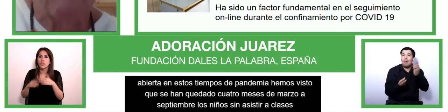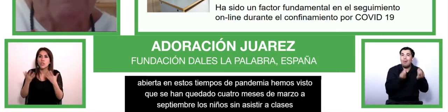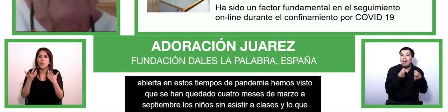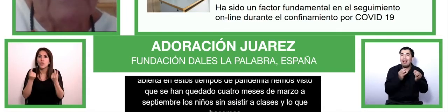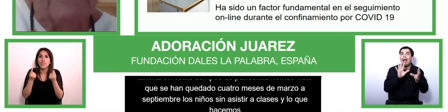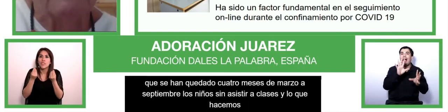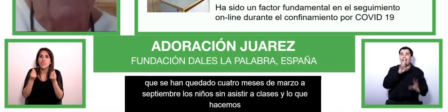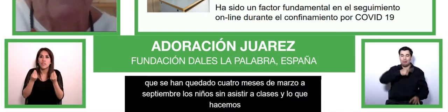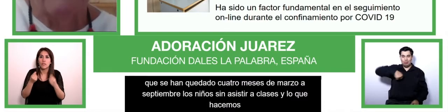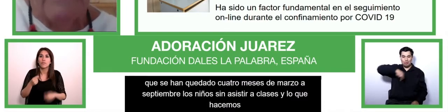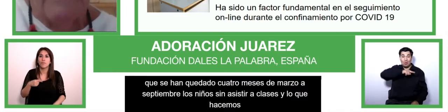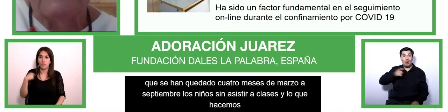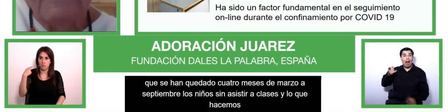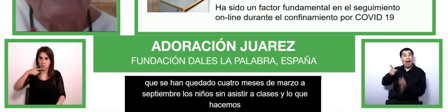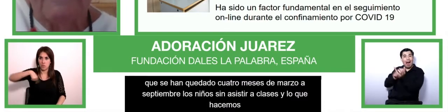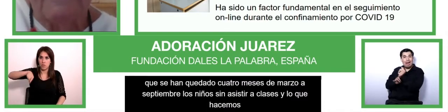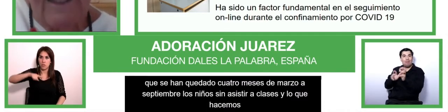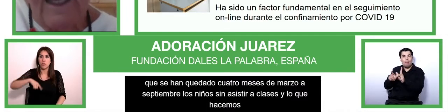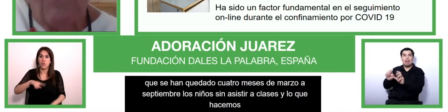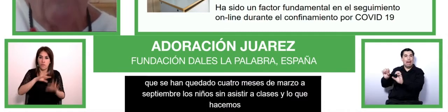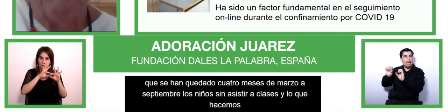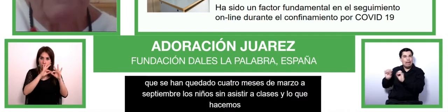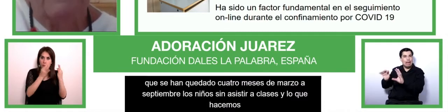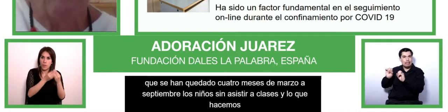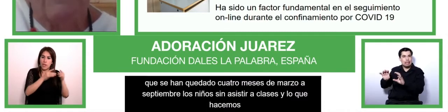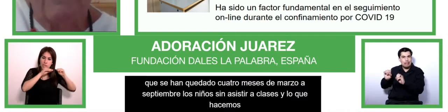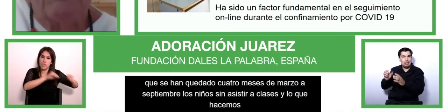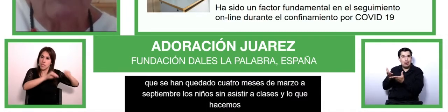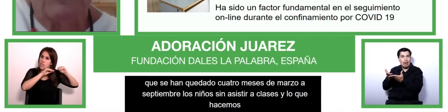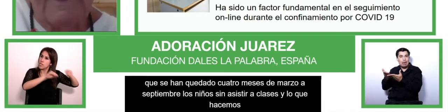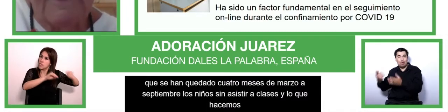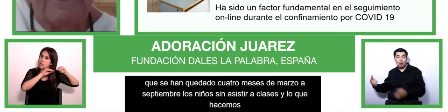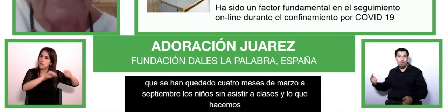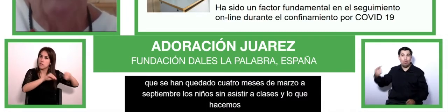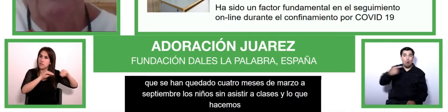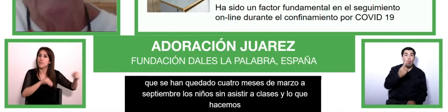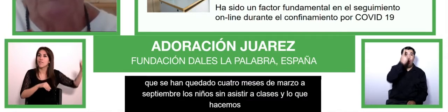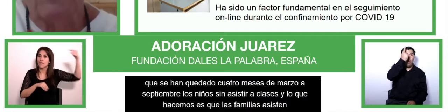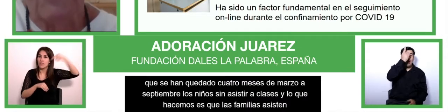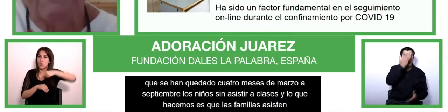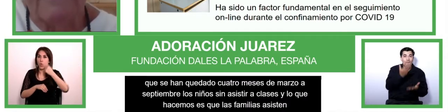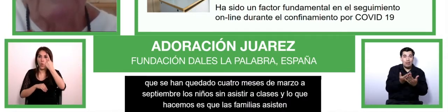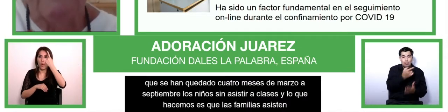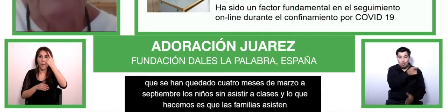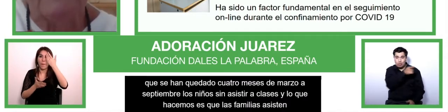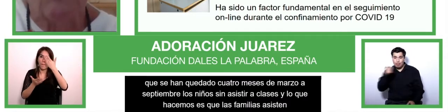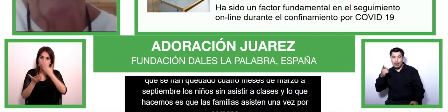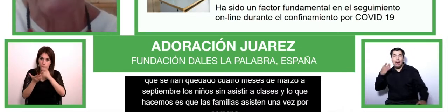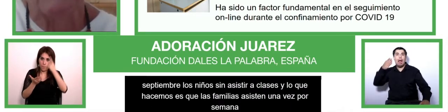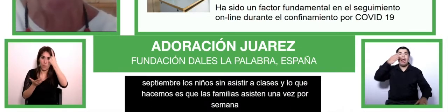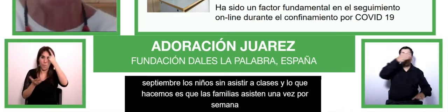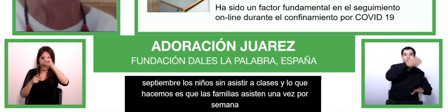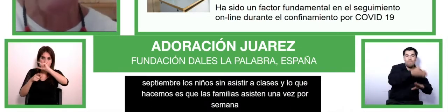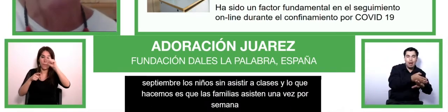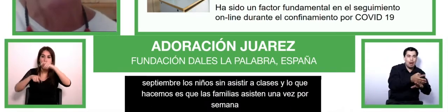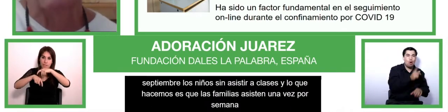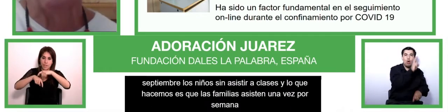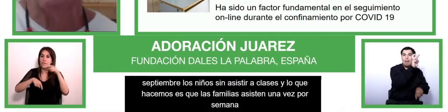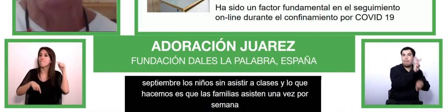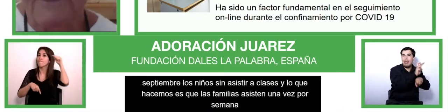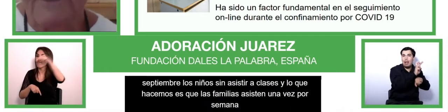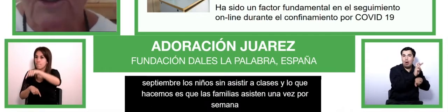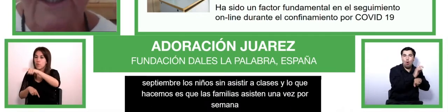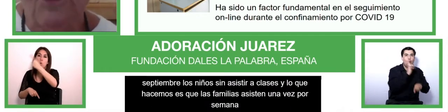las familias, asisten a logopedia una vez por semana y una vez por semana también con la pedagoga sorda que